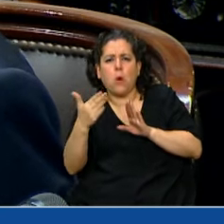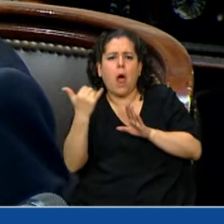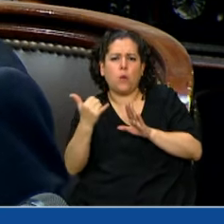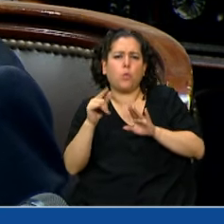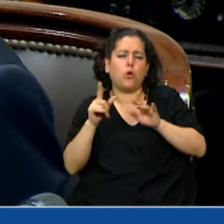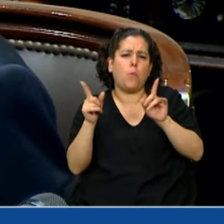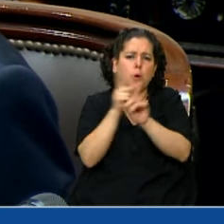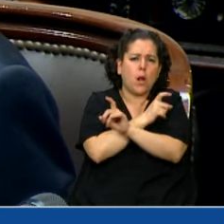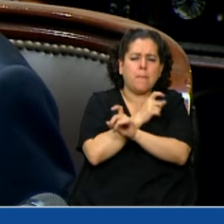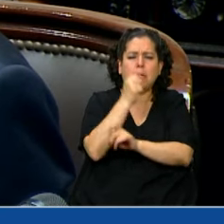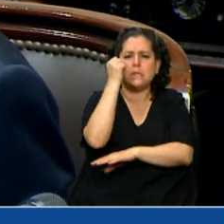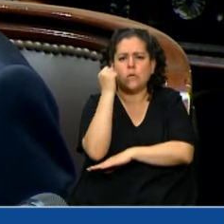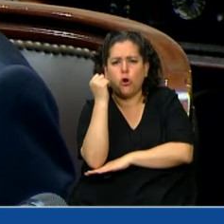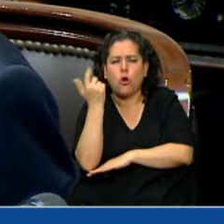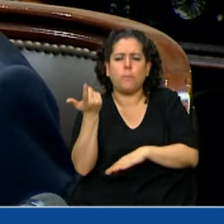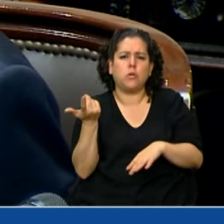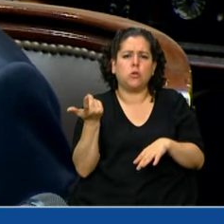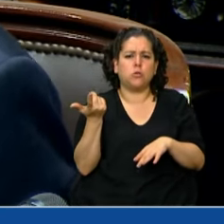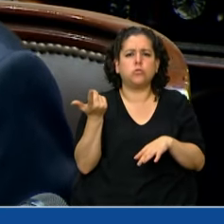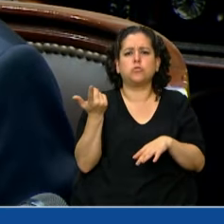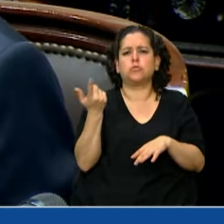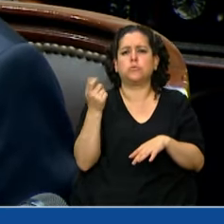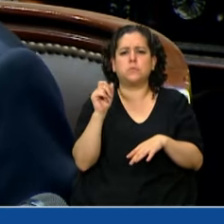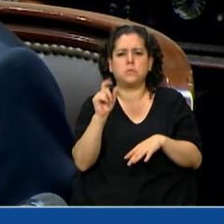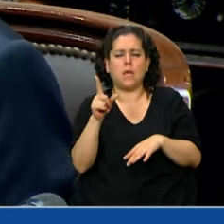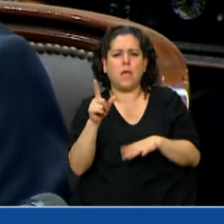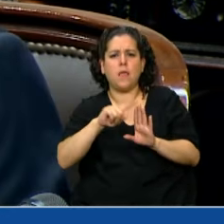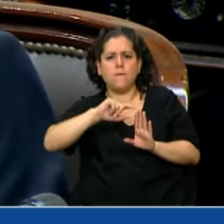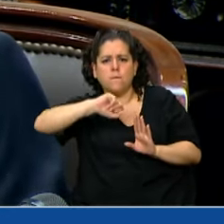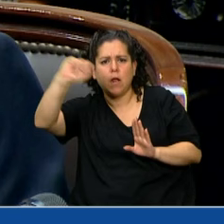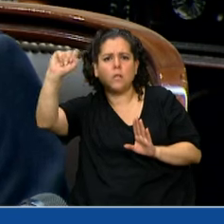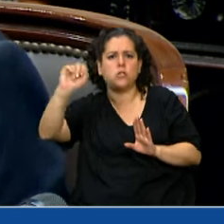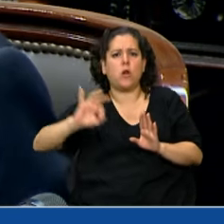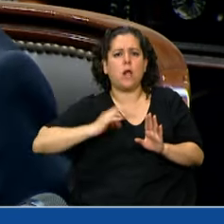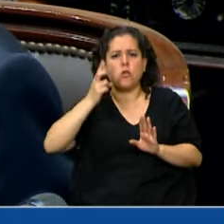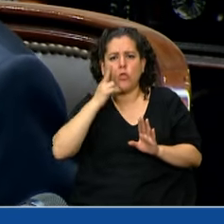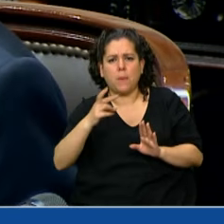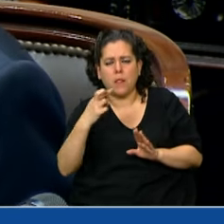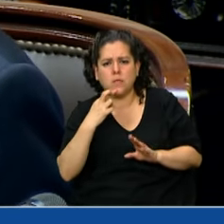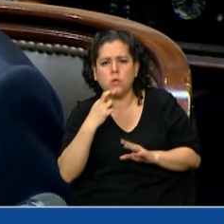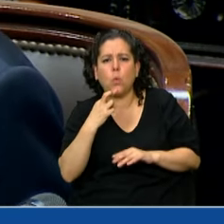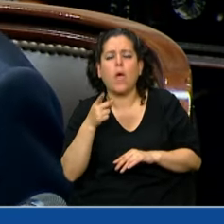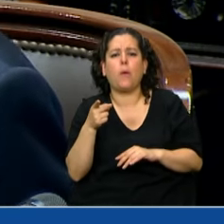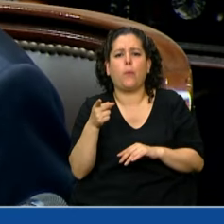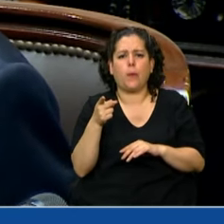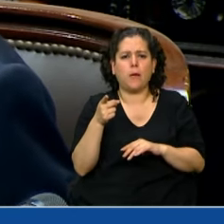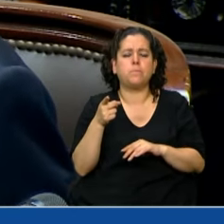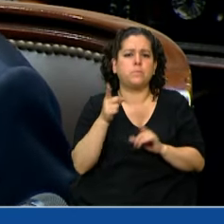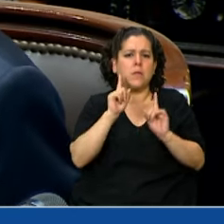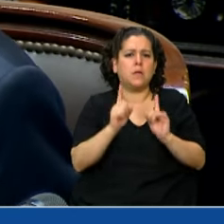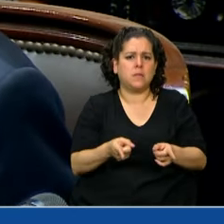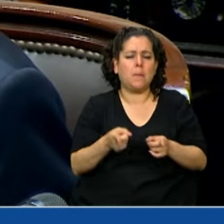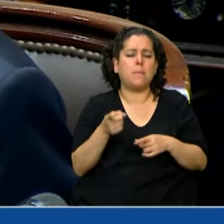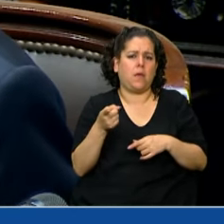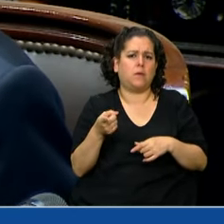económicos como fue nivel inflacionario en el 2019 como fue también